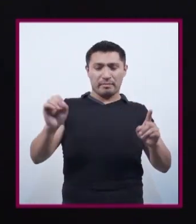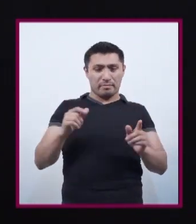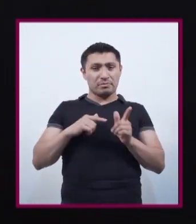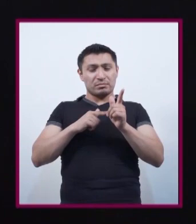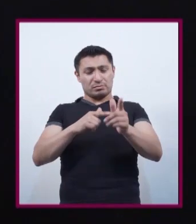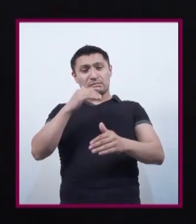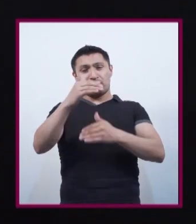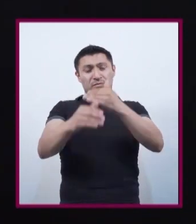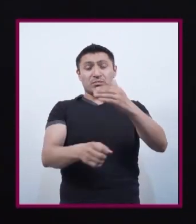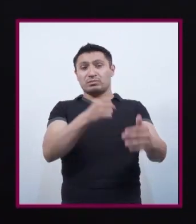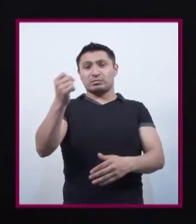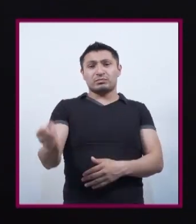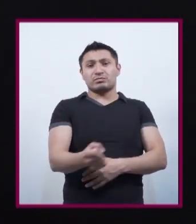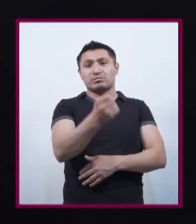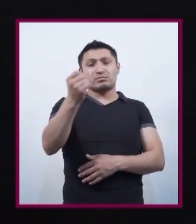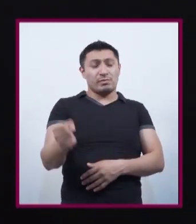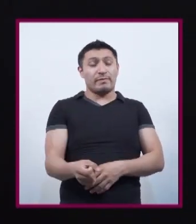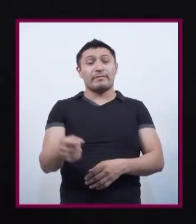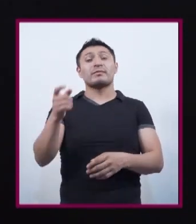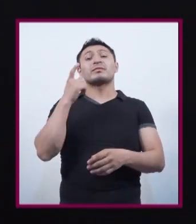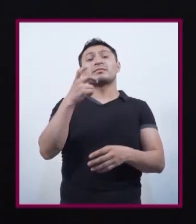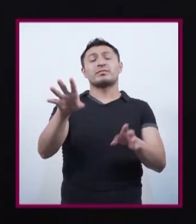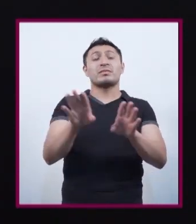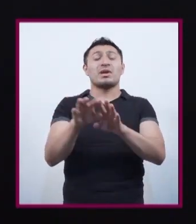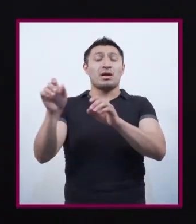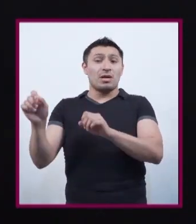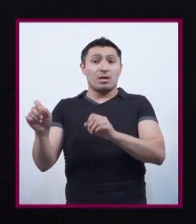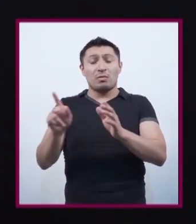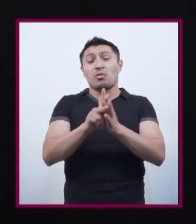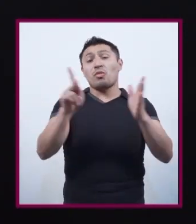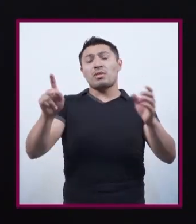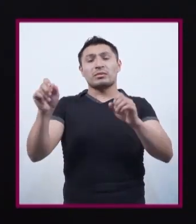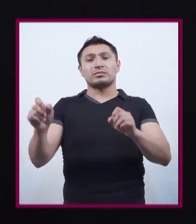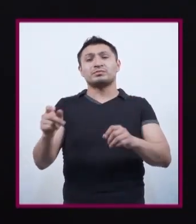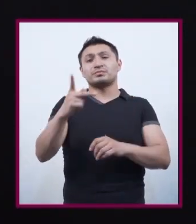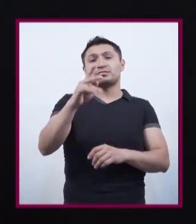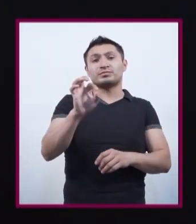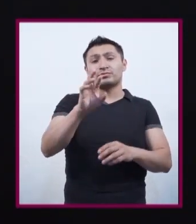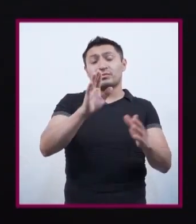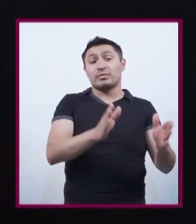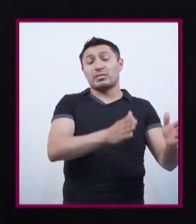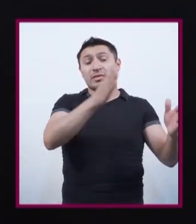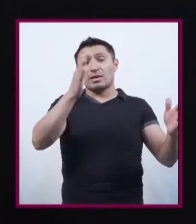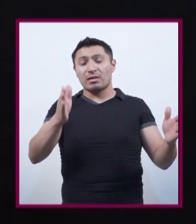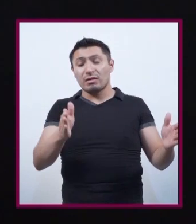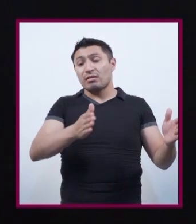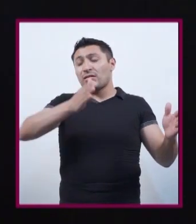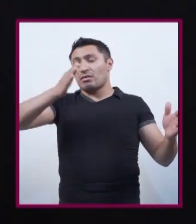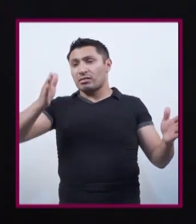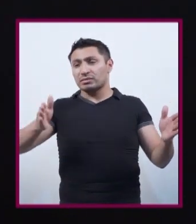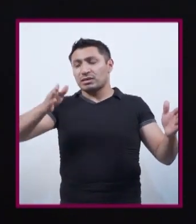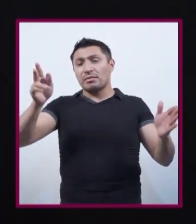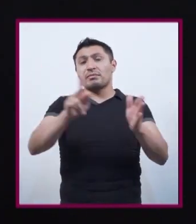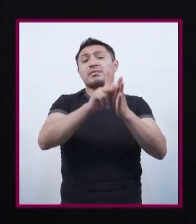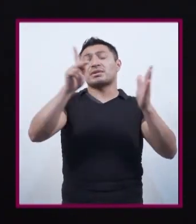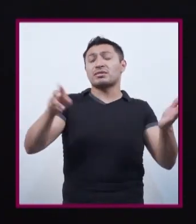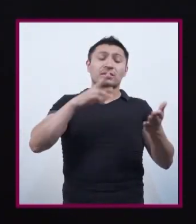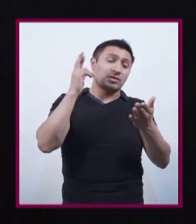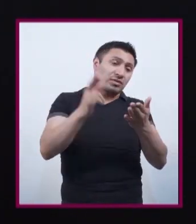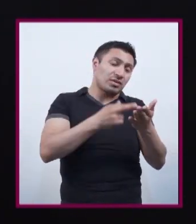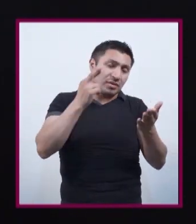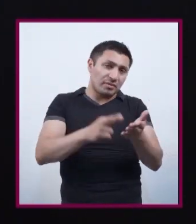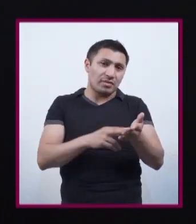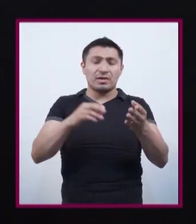continuar indefinidamente. Se consideran publicaciones periódicas los periódicos, las revistas, las publicaciones